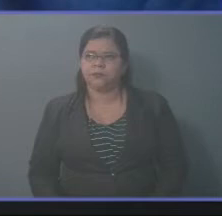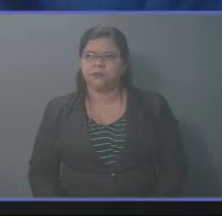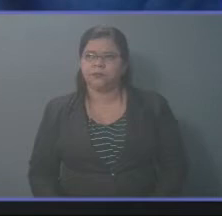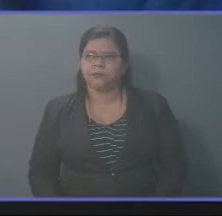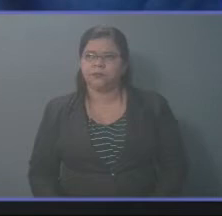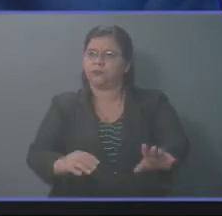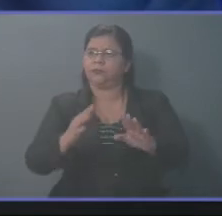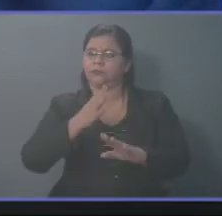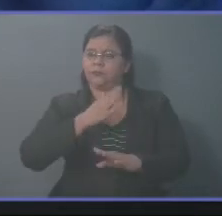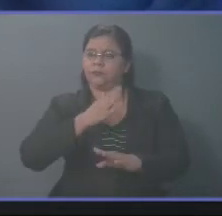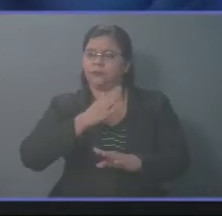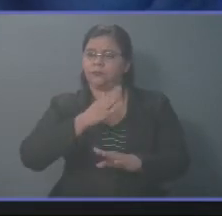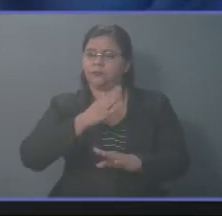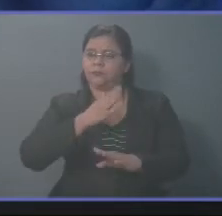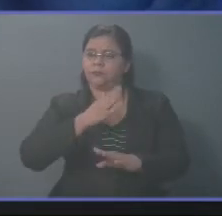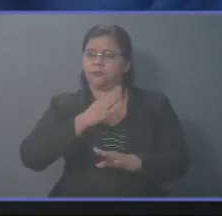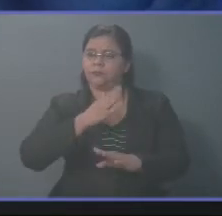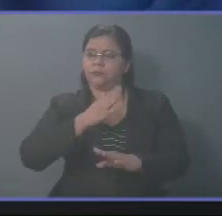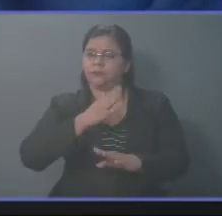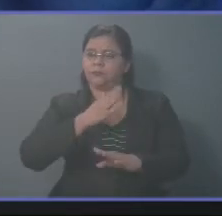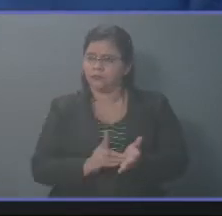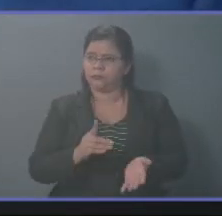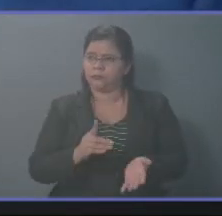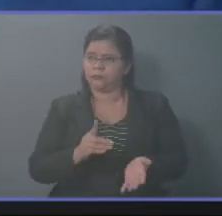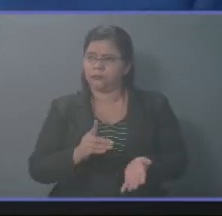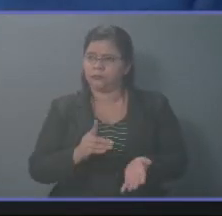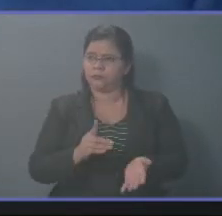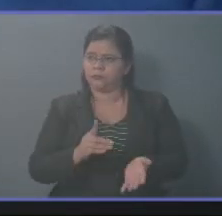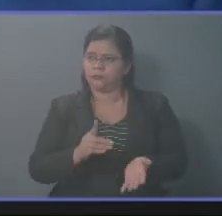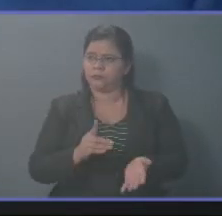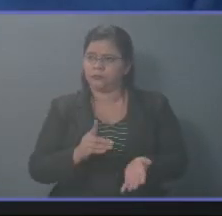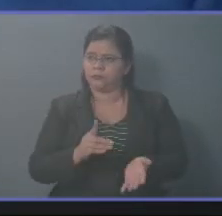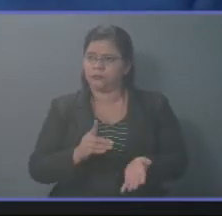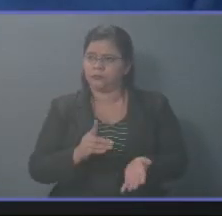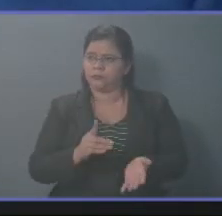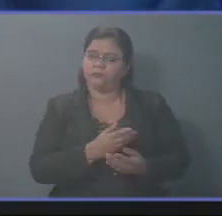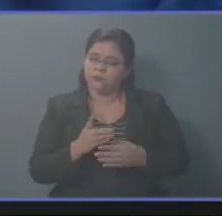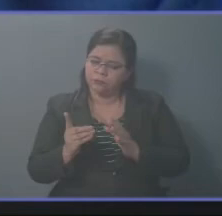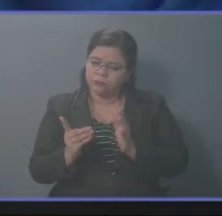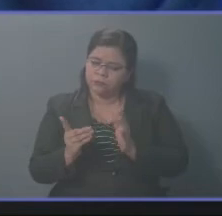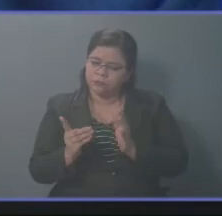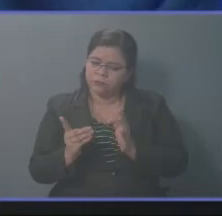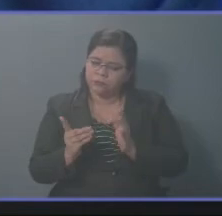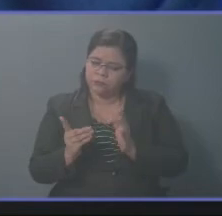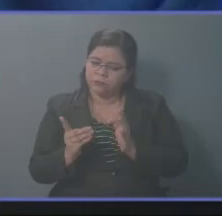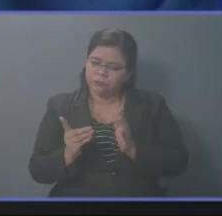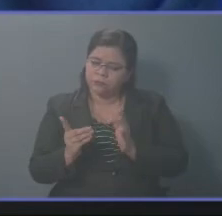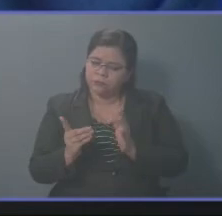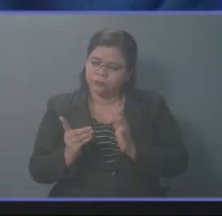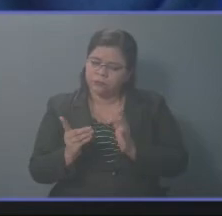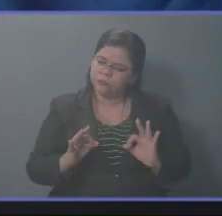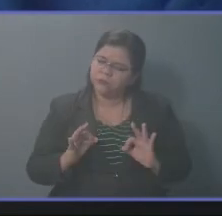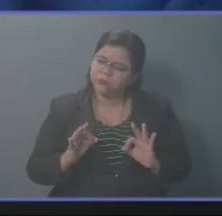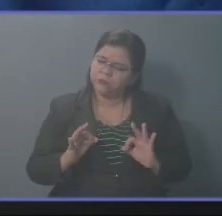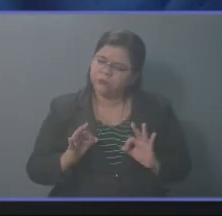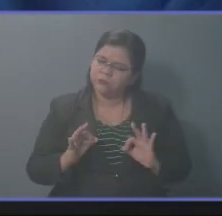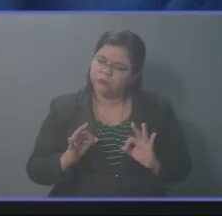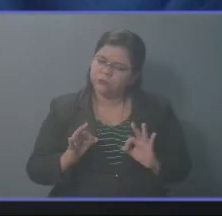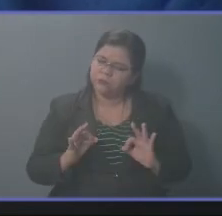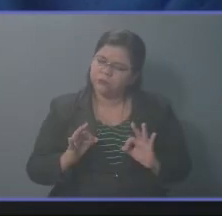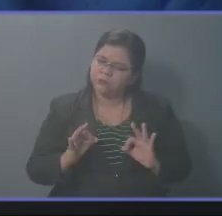Colegas, diputados y diputadas, pueblo, nosotros como diputados tratamos de hacer lo mejor posible, y si le